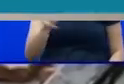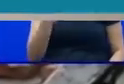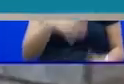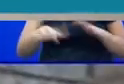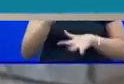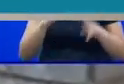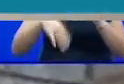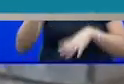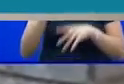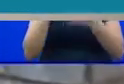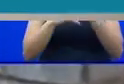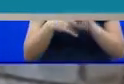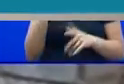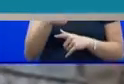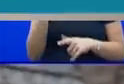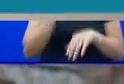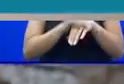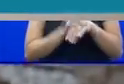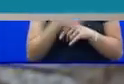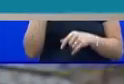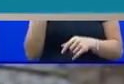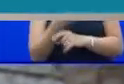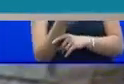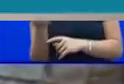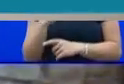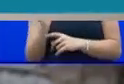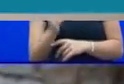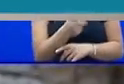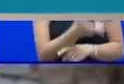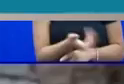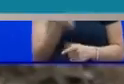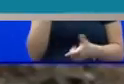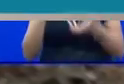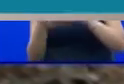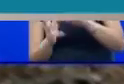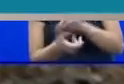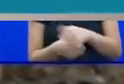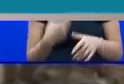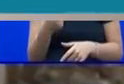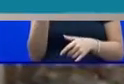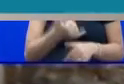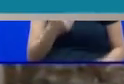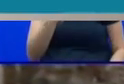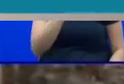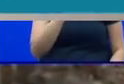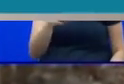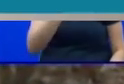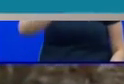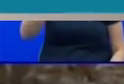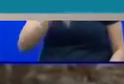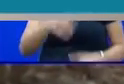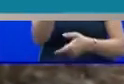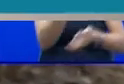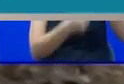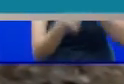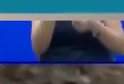las casas resultaron destruidas. Así es que se fueron hacia otro lugar con tiendas de campaña y ya con la ayuda del